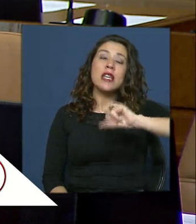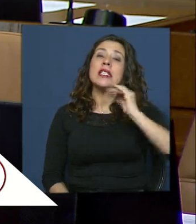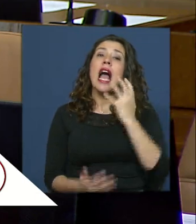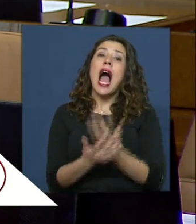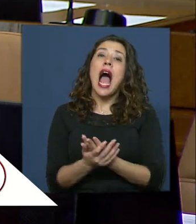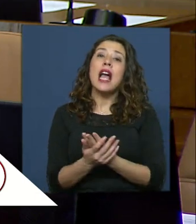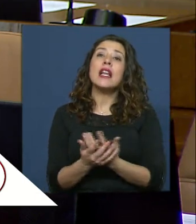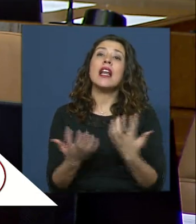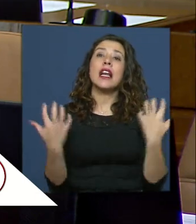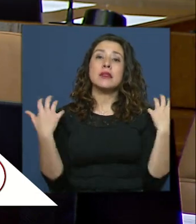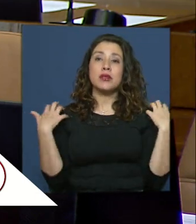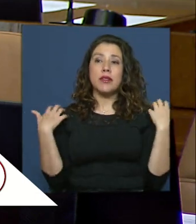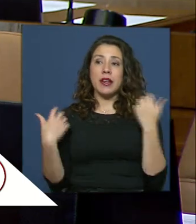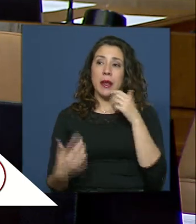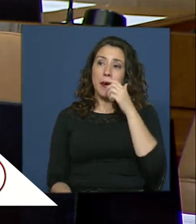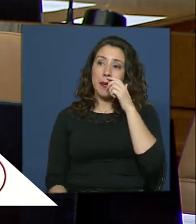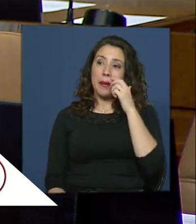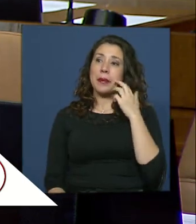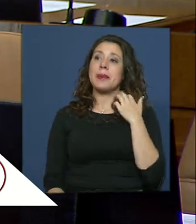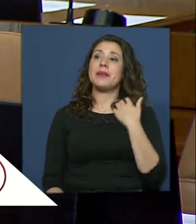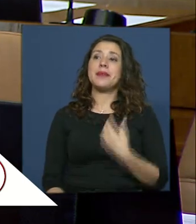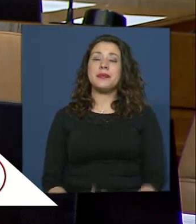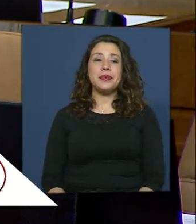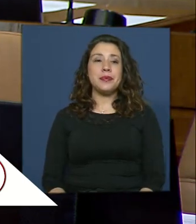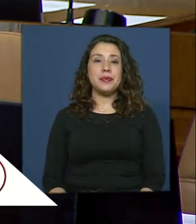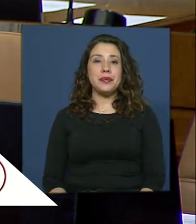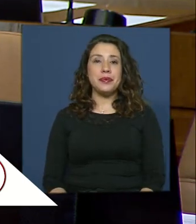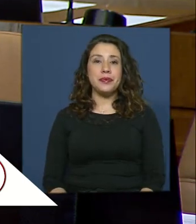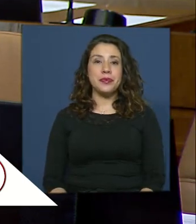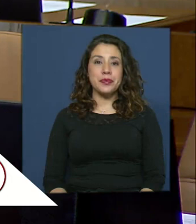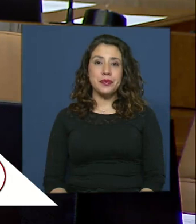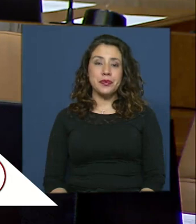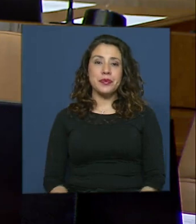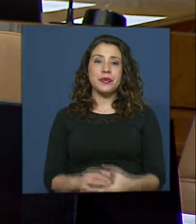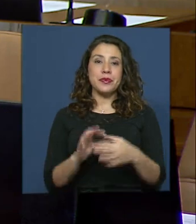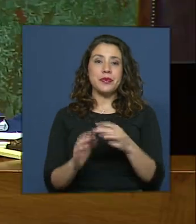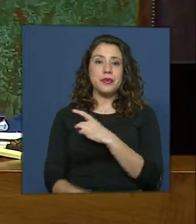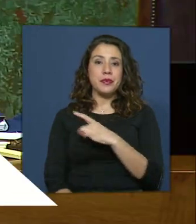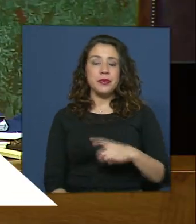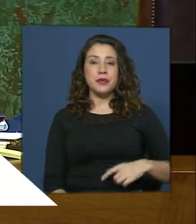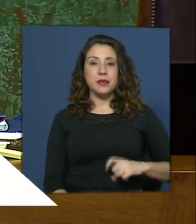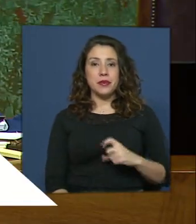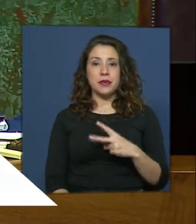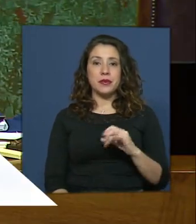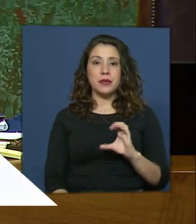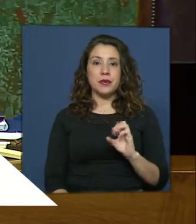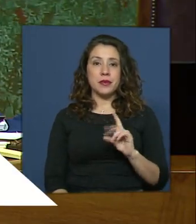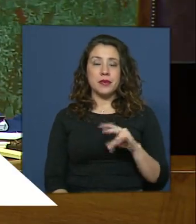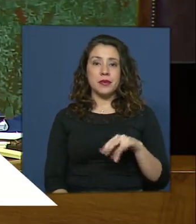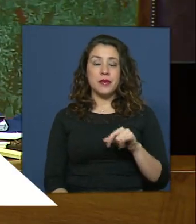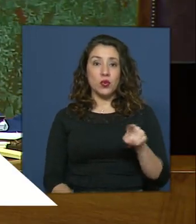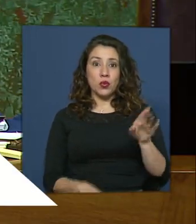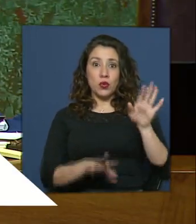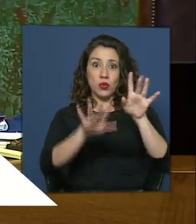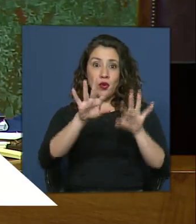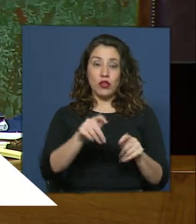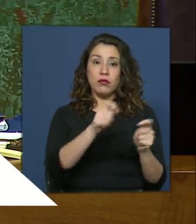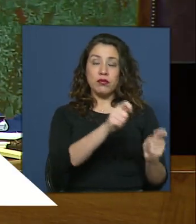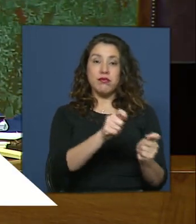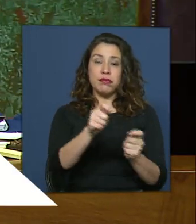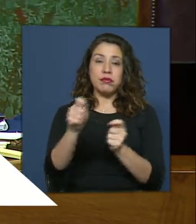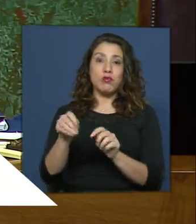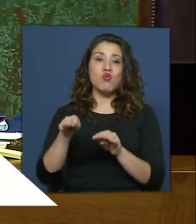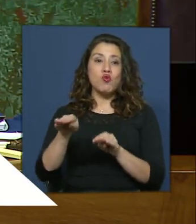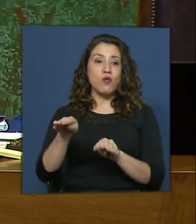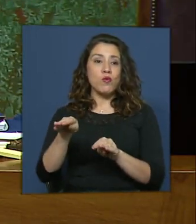existir responsabilidad. He dicho, señor presidente. Gracias, diputada Chicardini. Se enviarán los oficios por usted solicitados con la